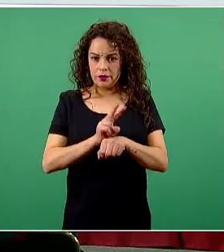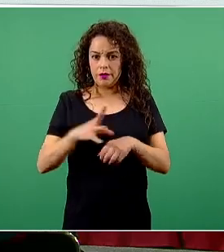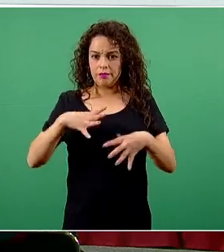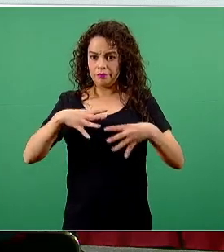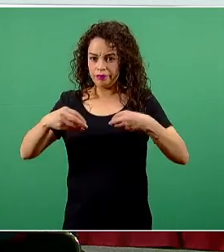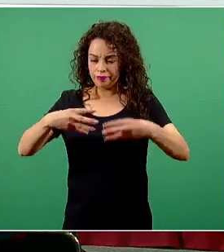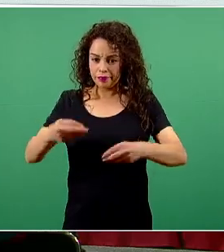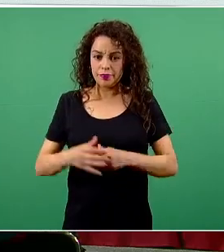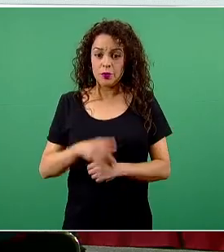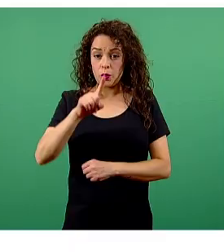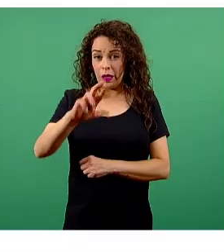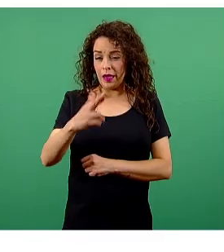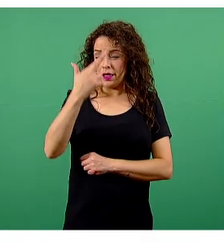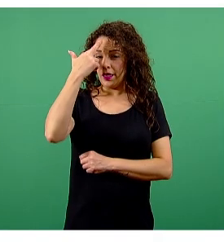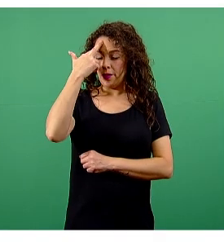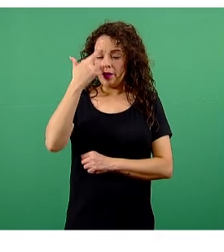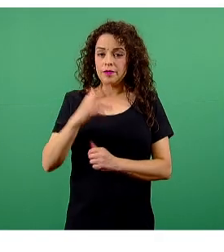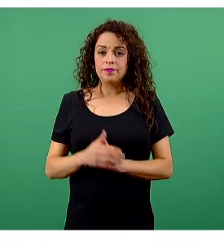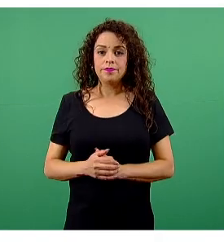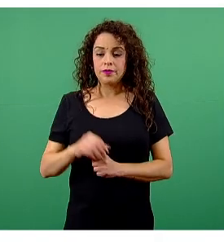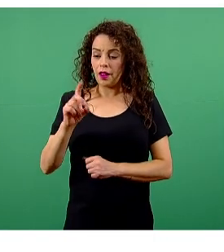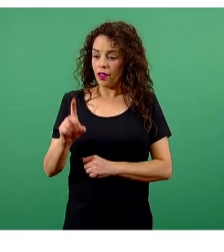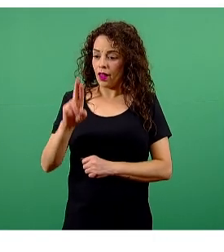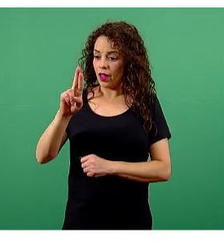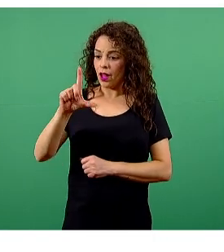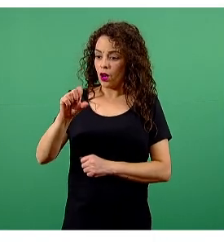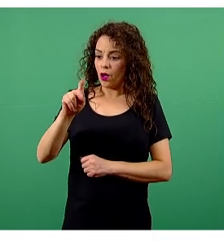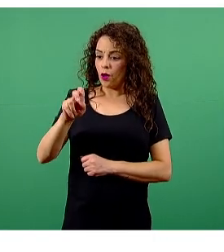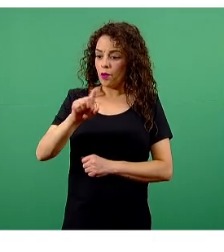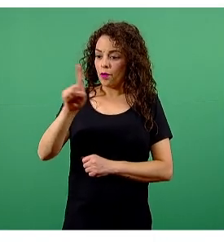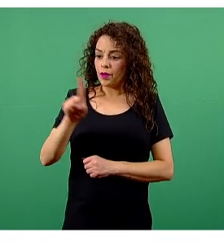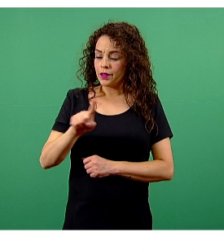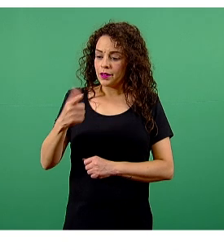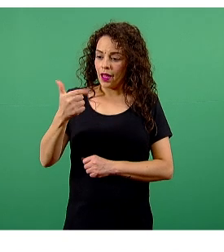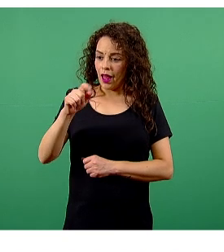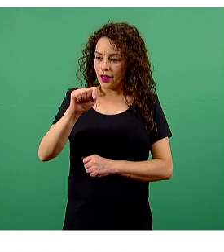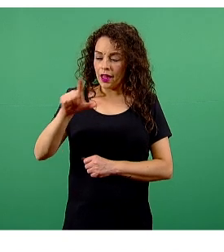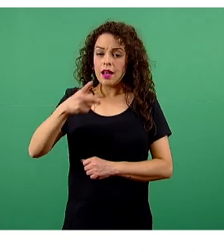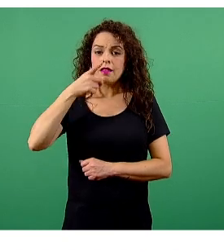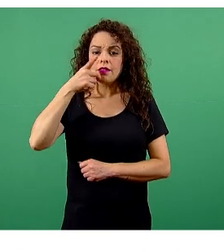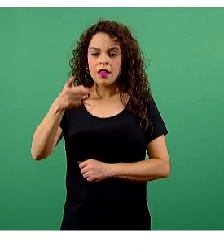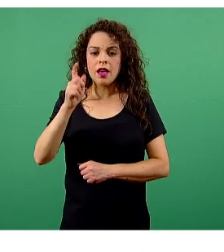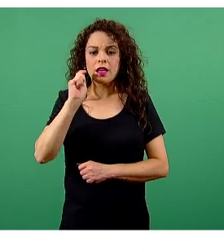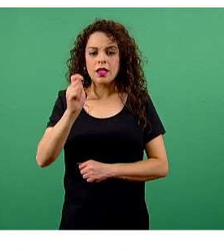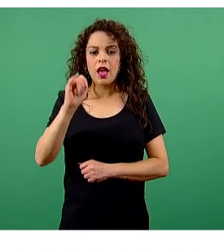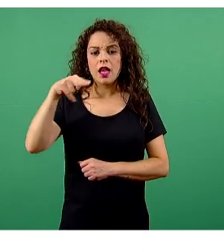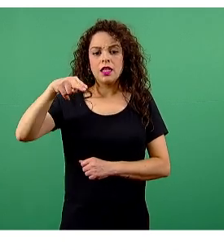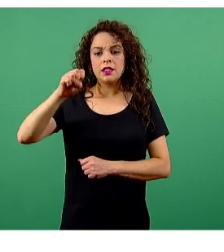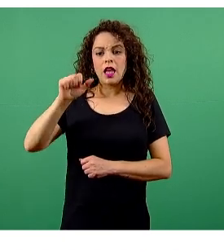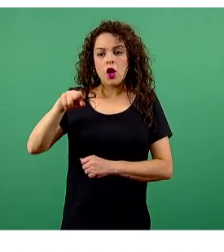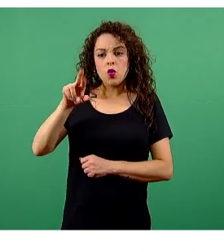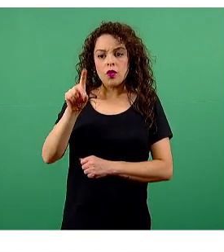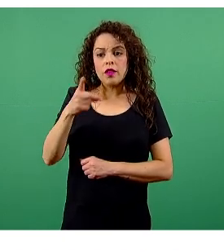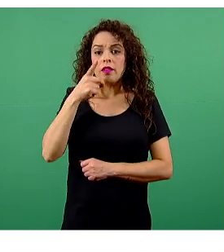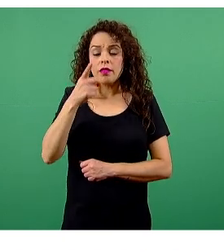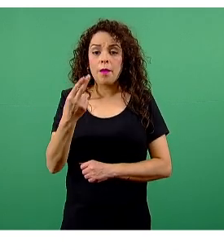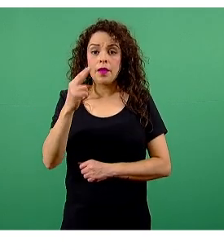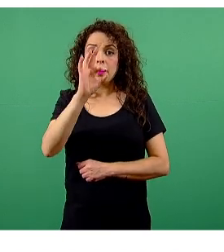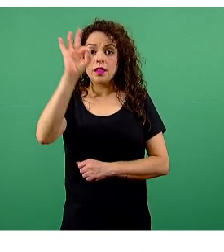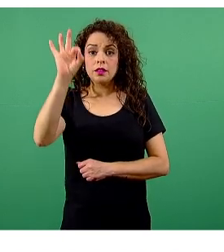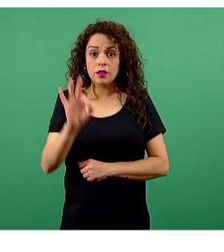ustedes recuerdan, el doctor López-Gatell mencionaba que en SANUD reportó el 25%